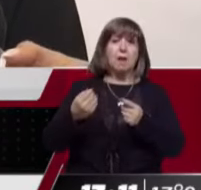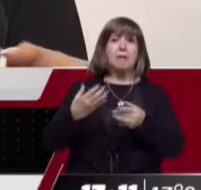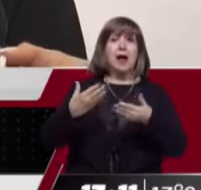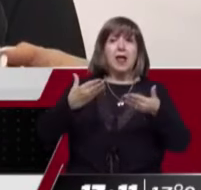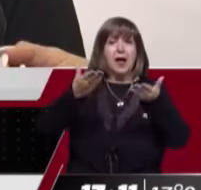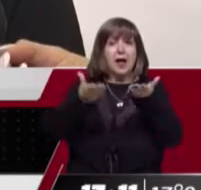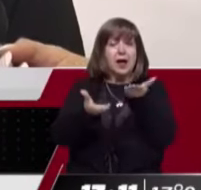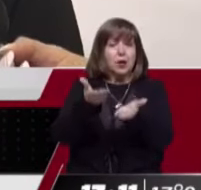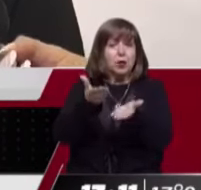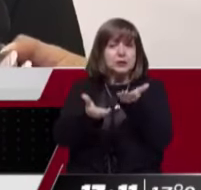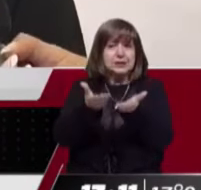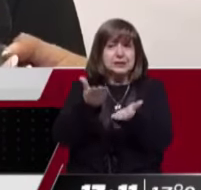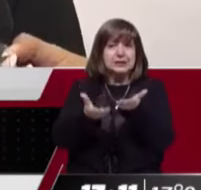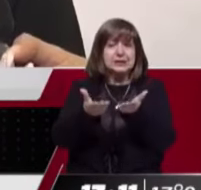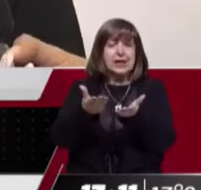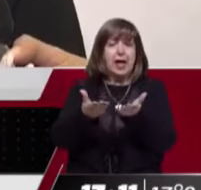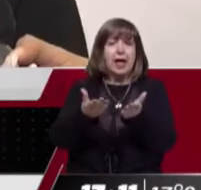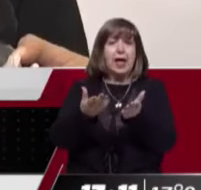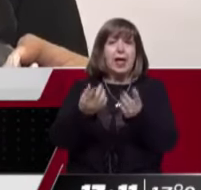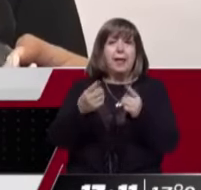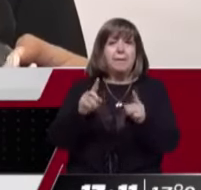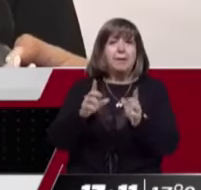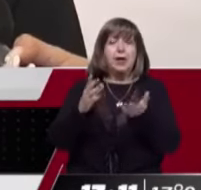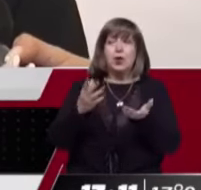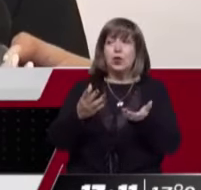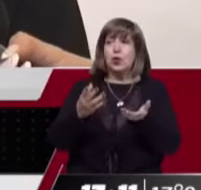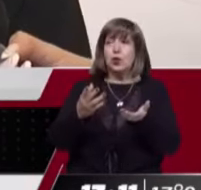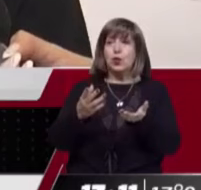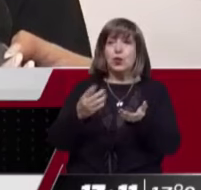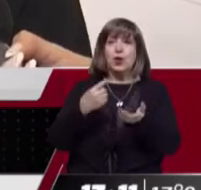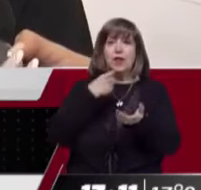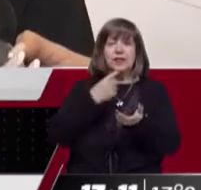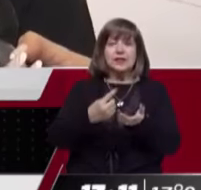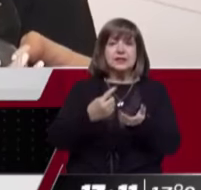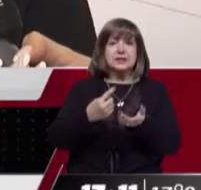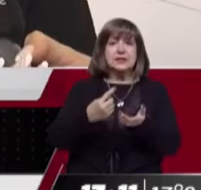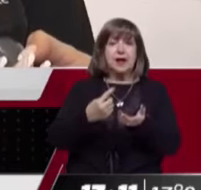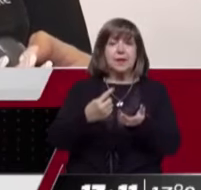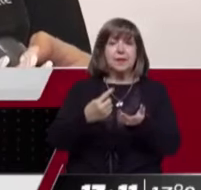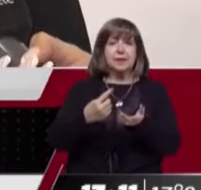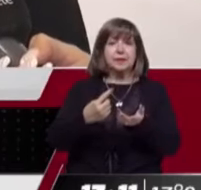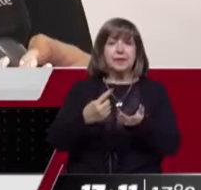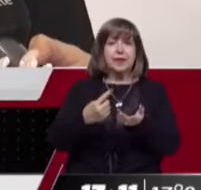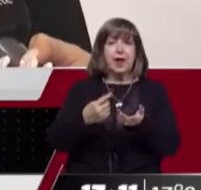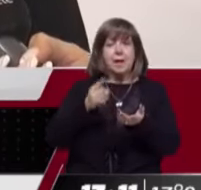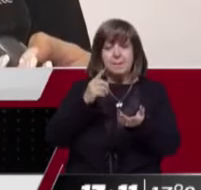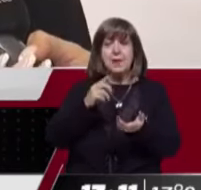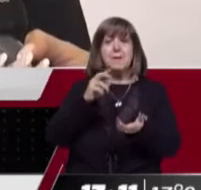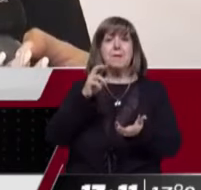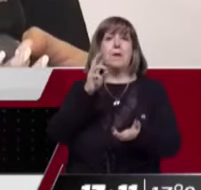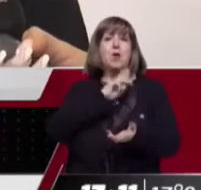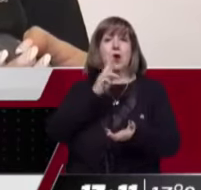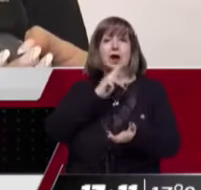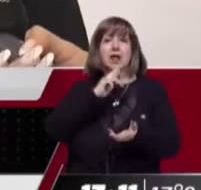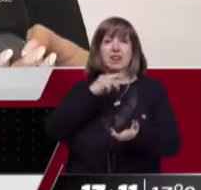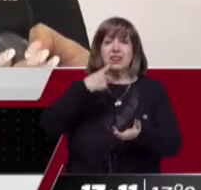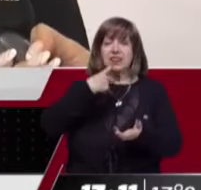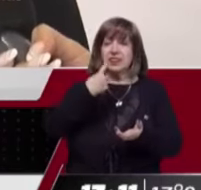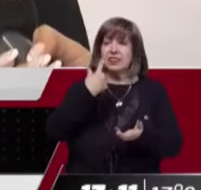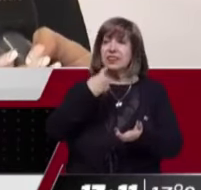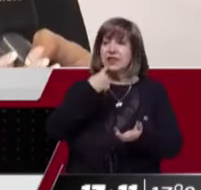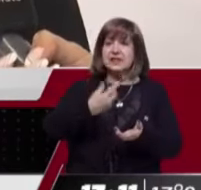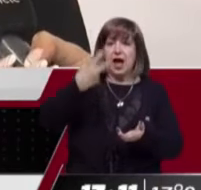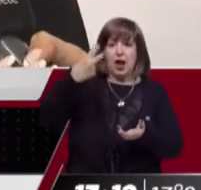más justa la situación, pero ante las negativas por parte de la propia señora Macías en realizar la